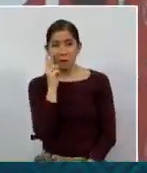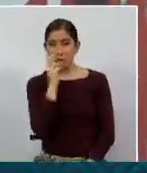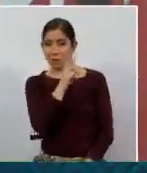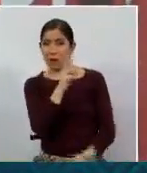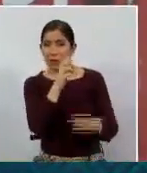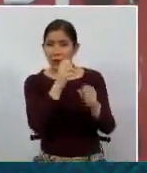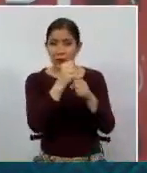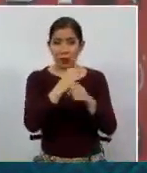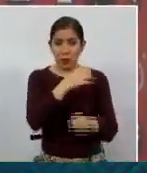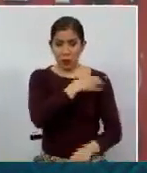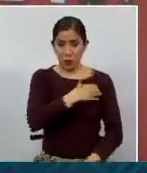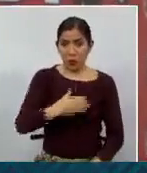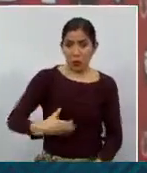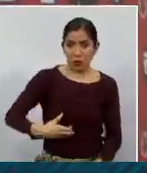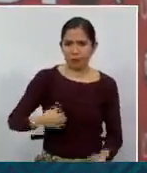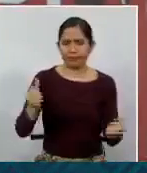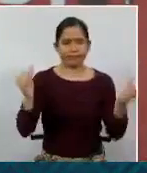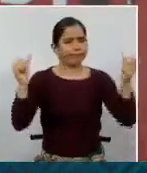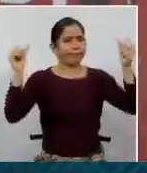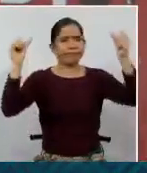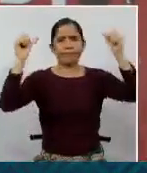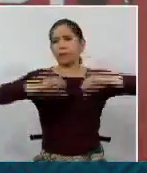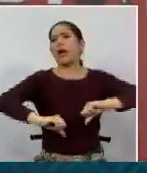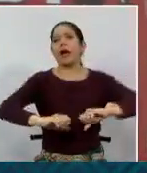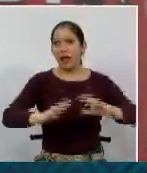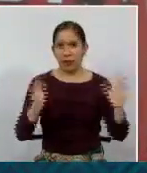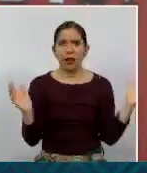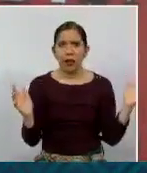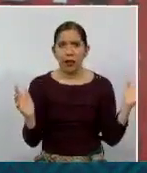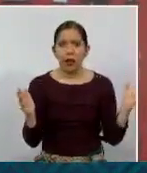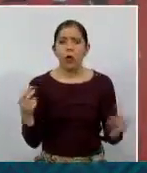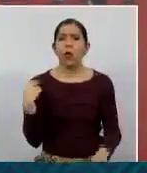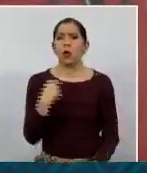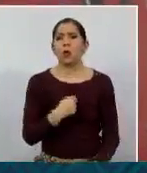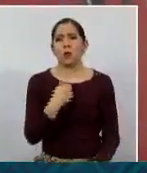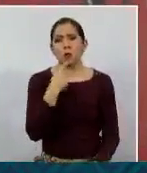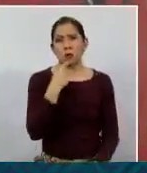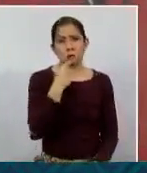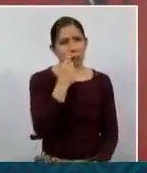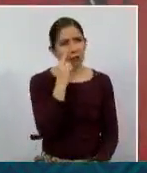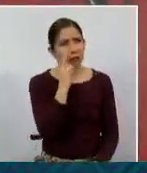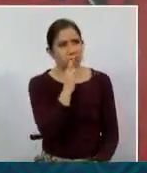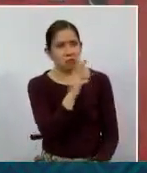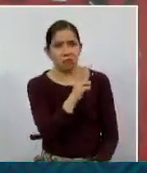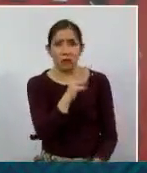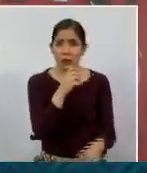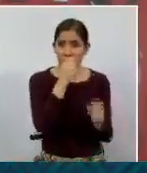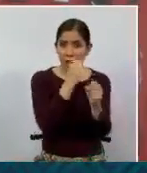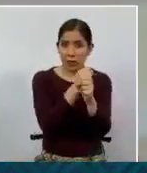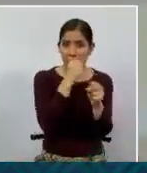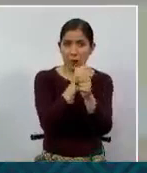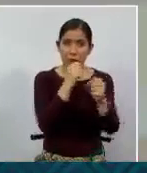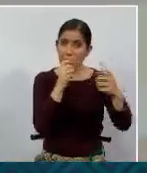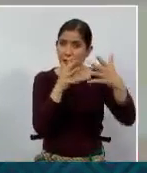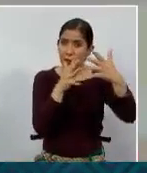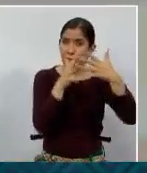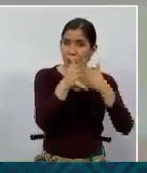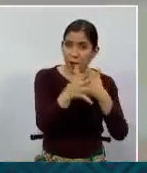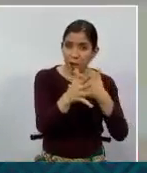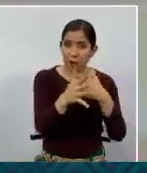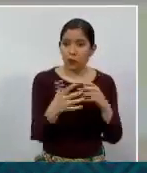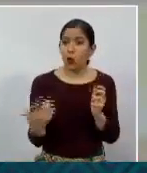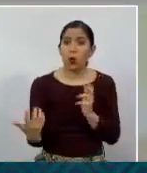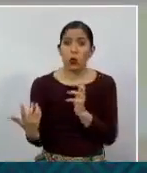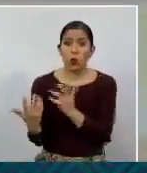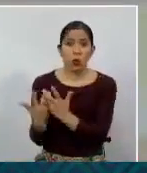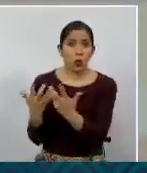vamos a manifestar que no ha habido una gestión transparente en cuanto a la coordinación con